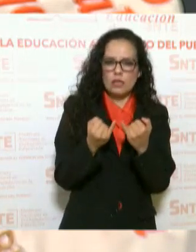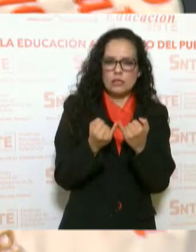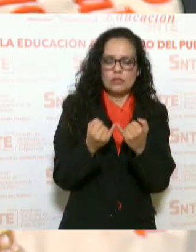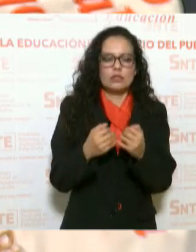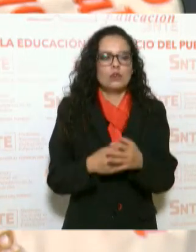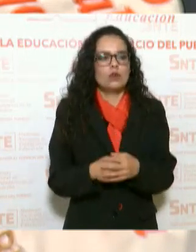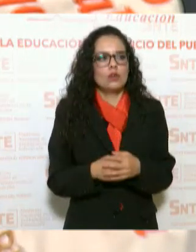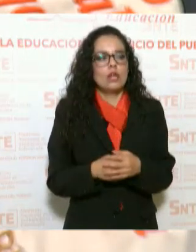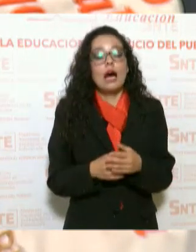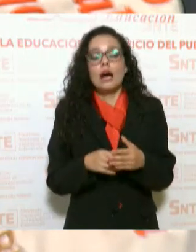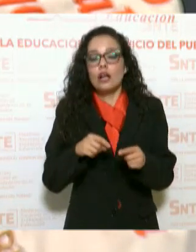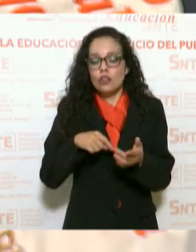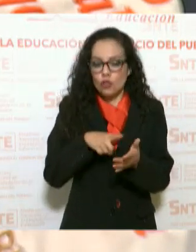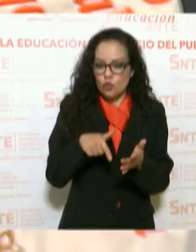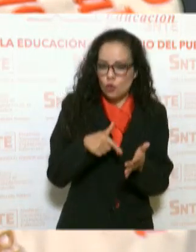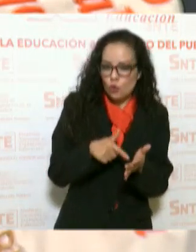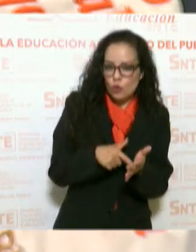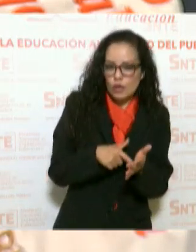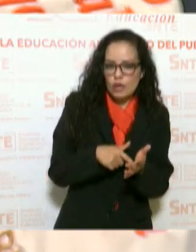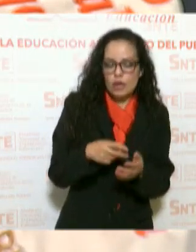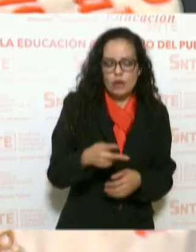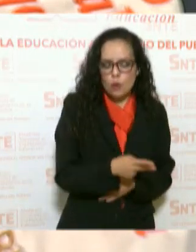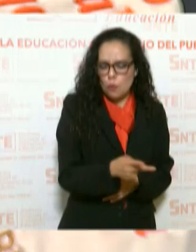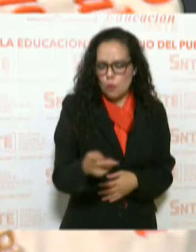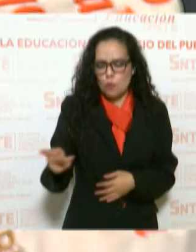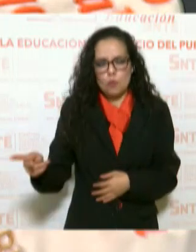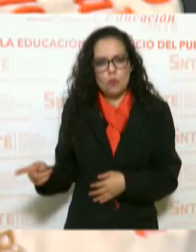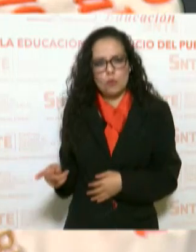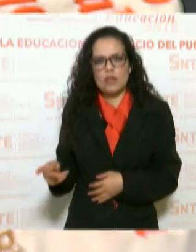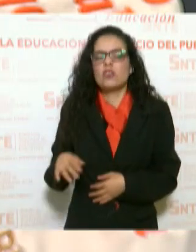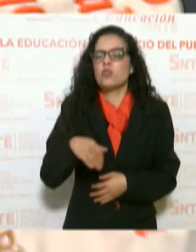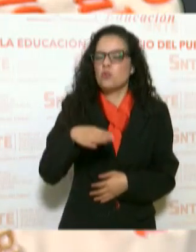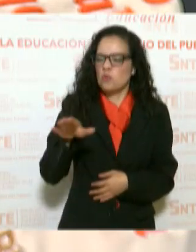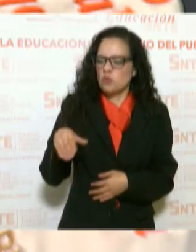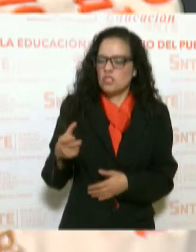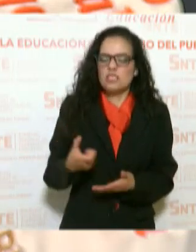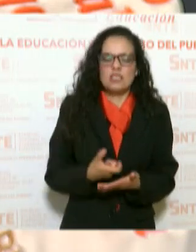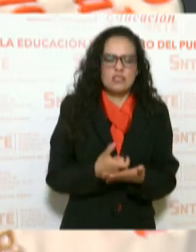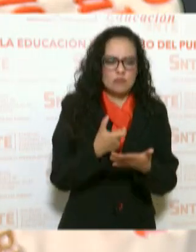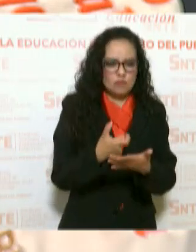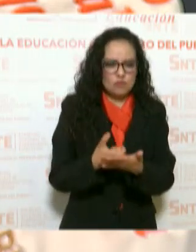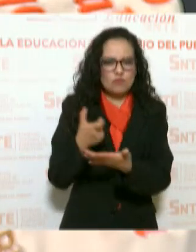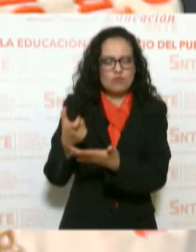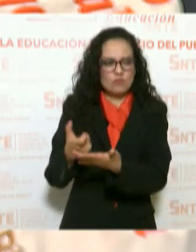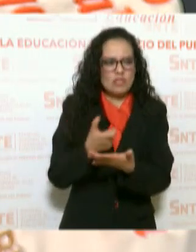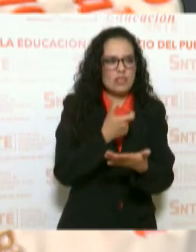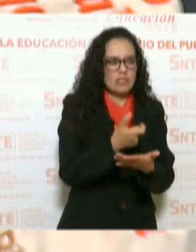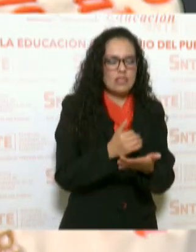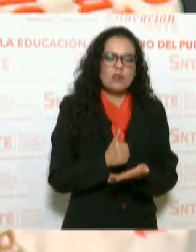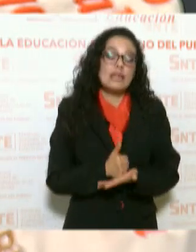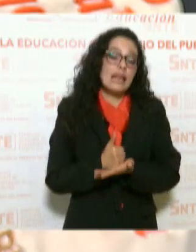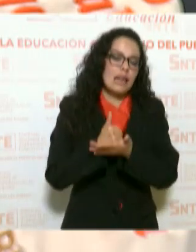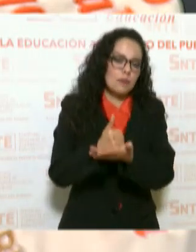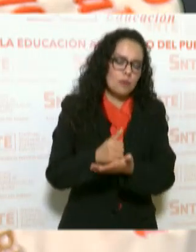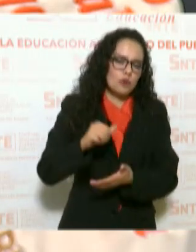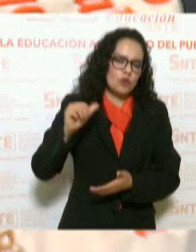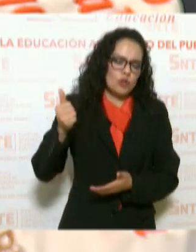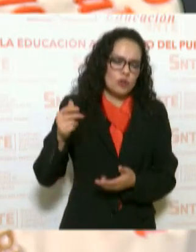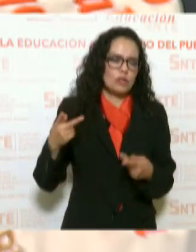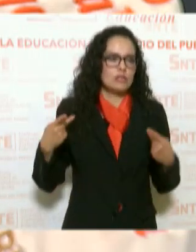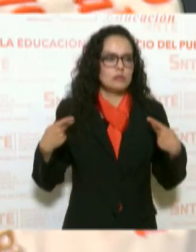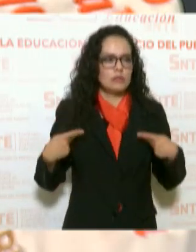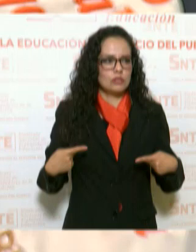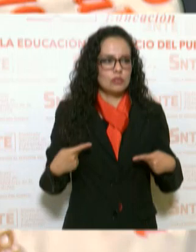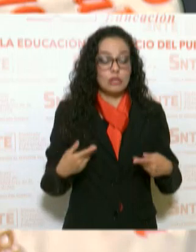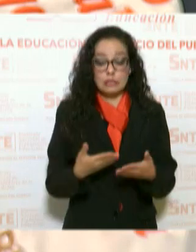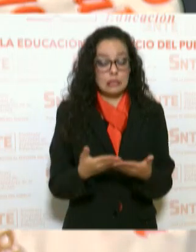público buscando financiamiento. Como ustedes ya saben, esto no se puede llevar